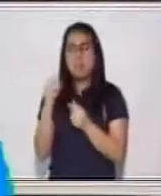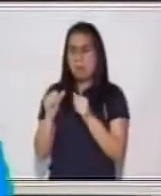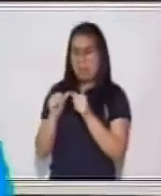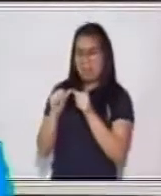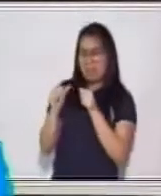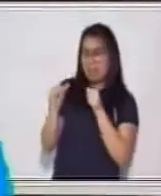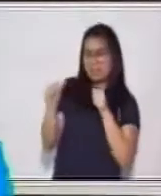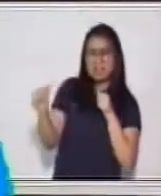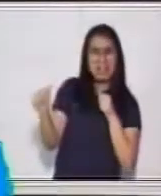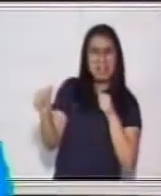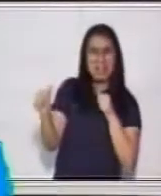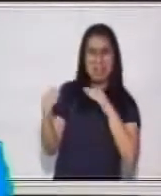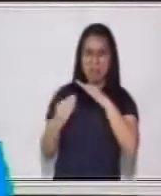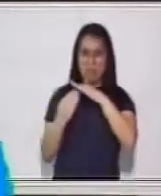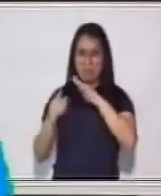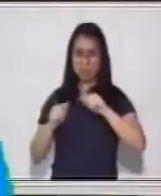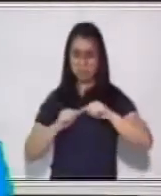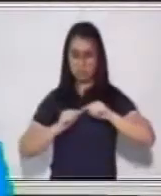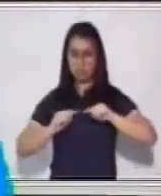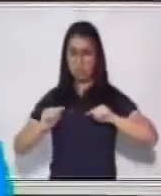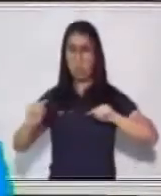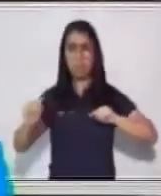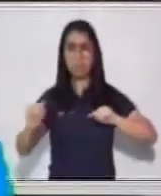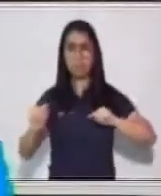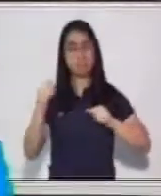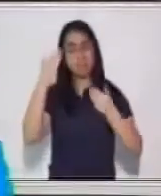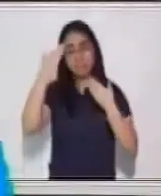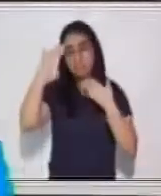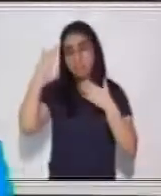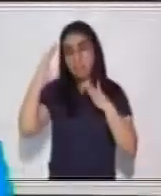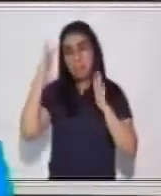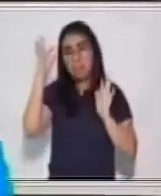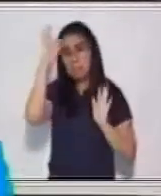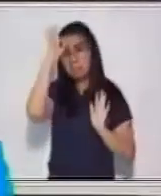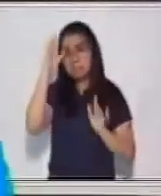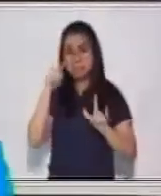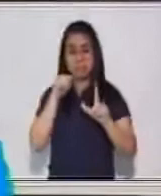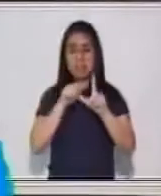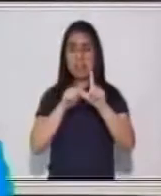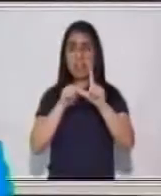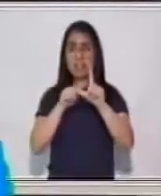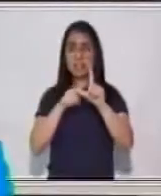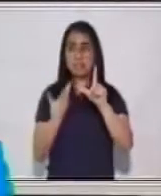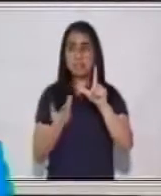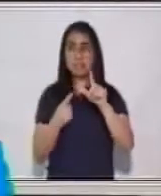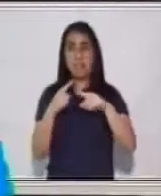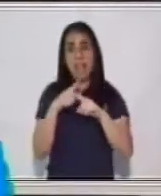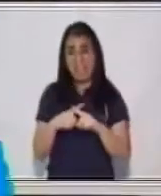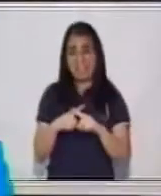¿Qué distancia hay ahí? No la conocemos, se llama X.